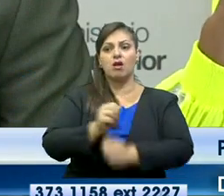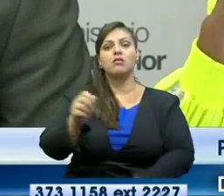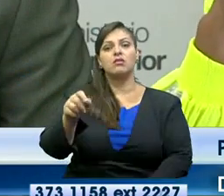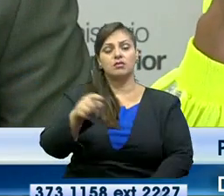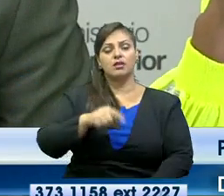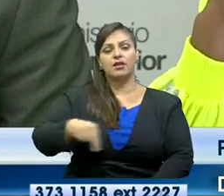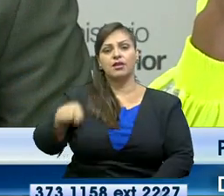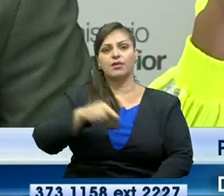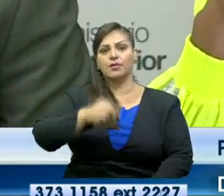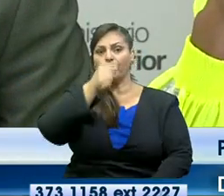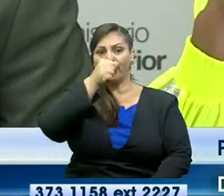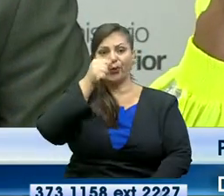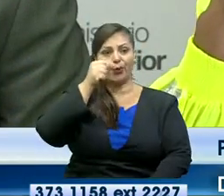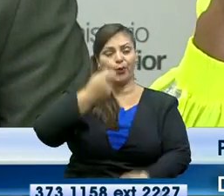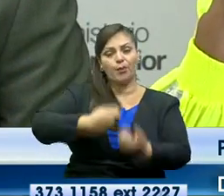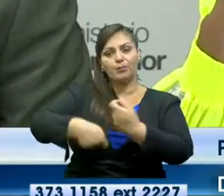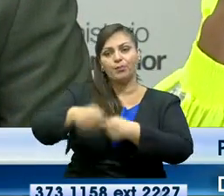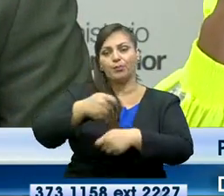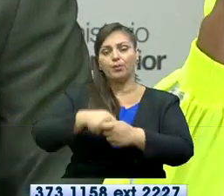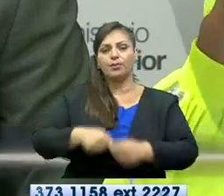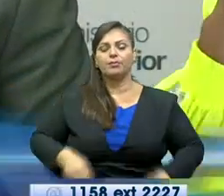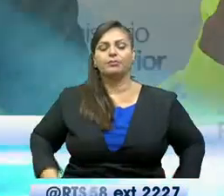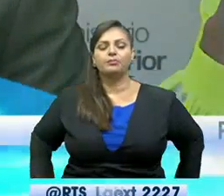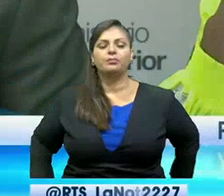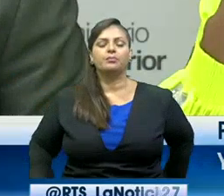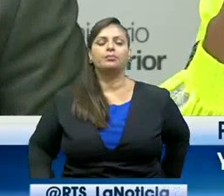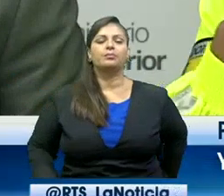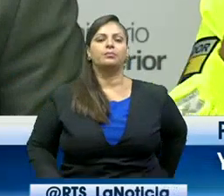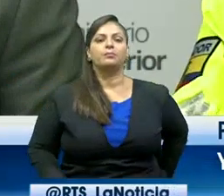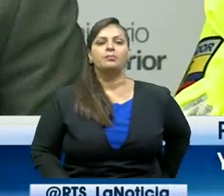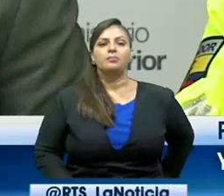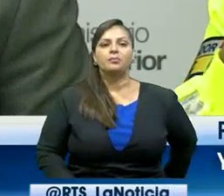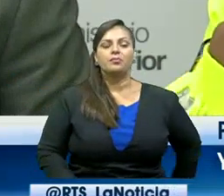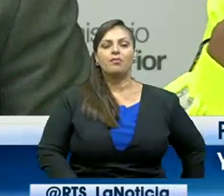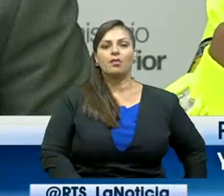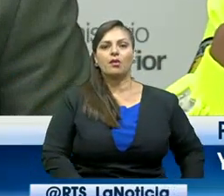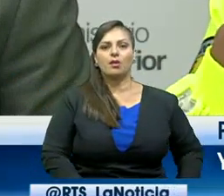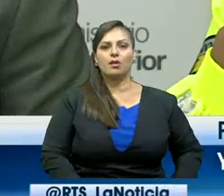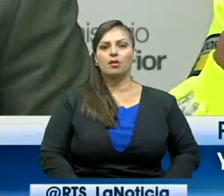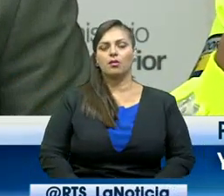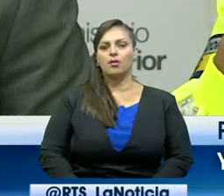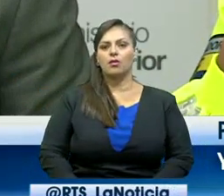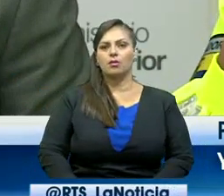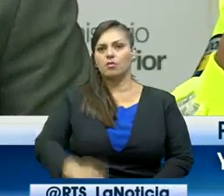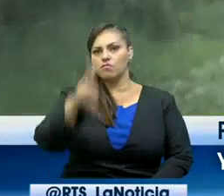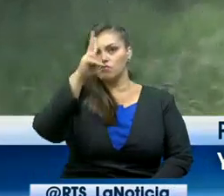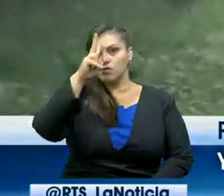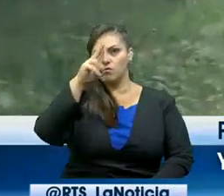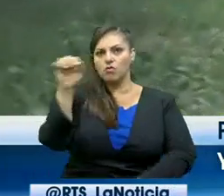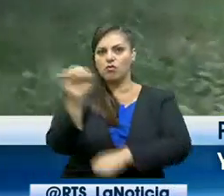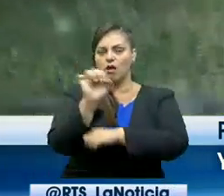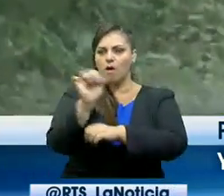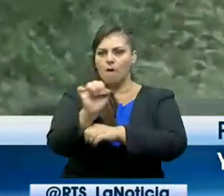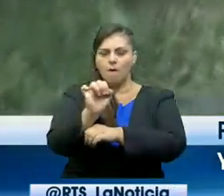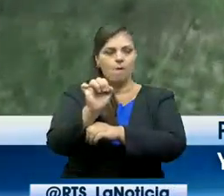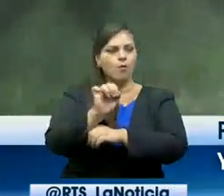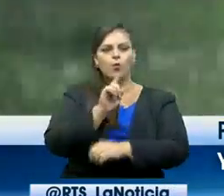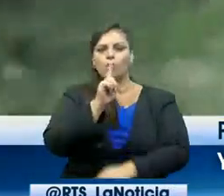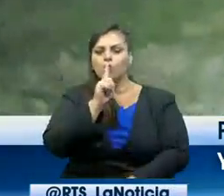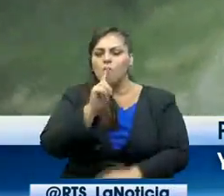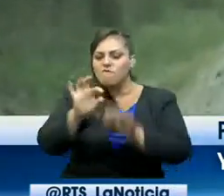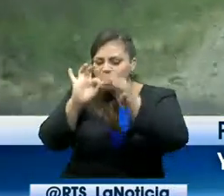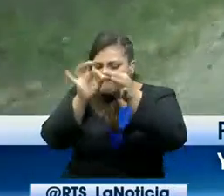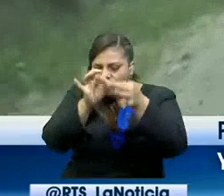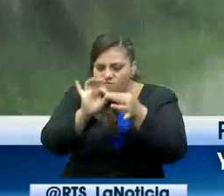de estructuras de vehículos que tienen camuflaje, caletas. Mientras